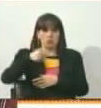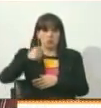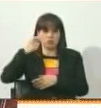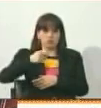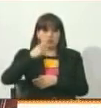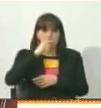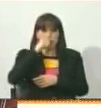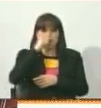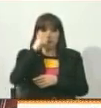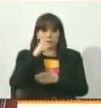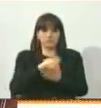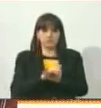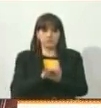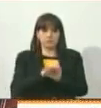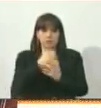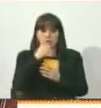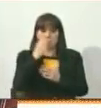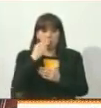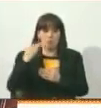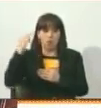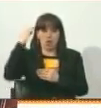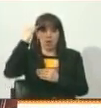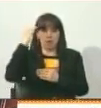llamaba Morales Bello.